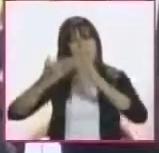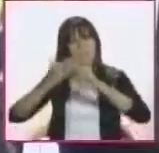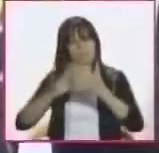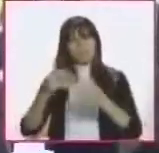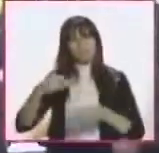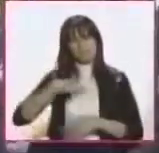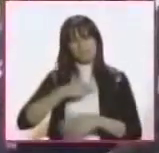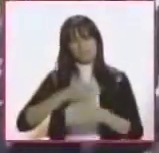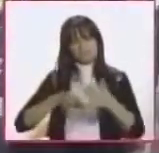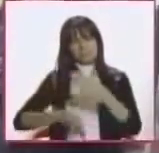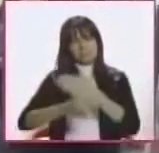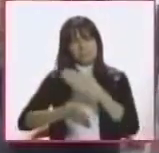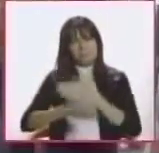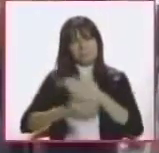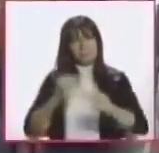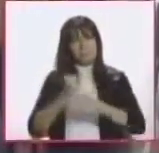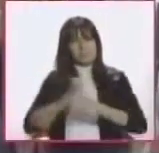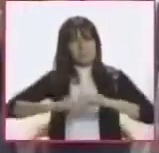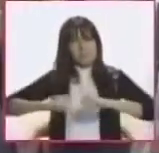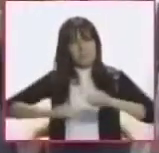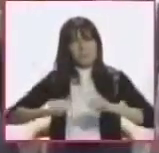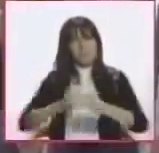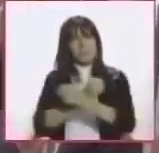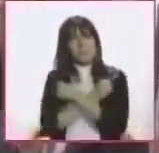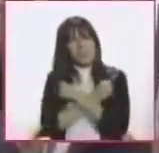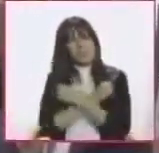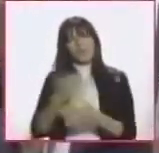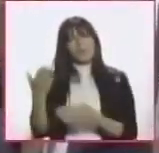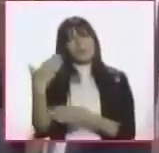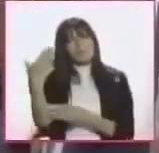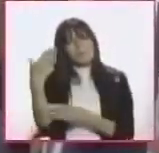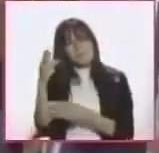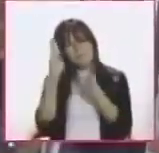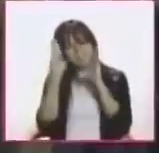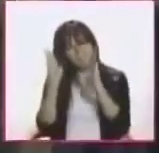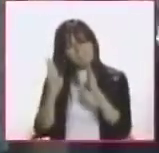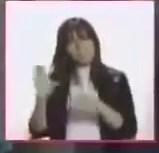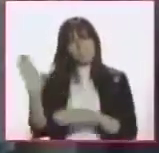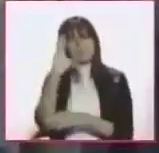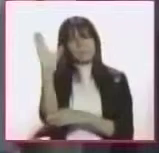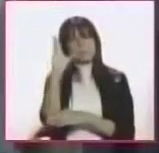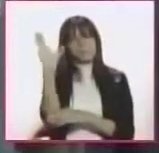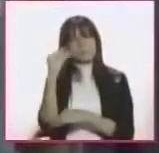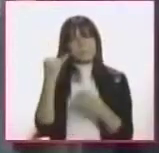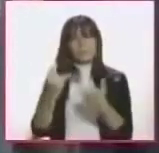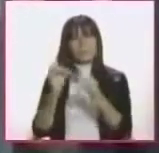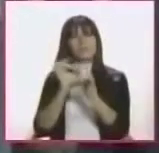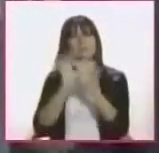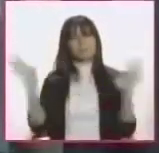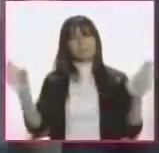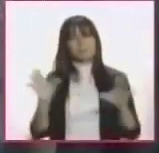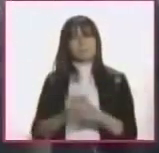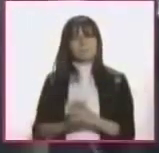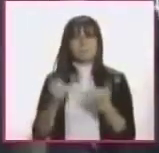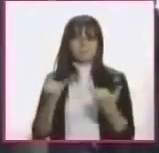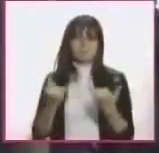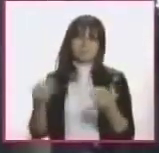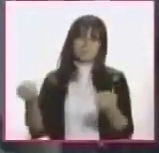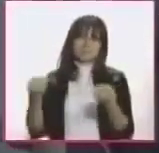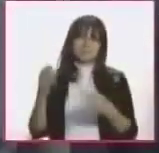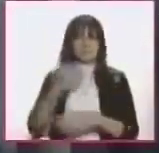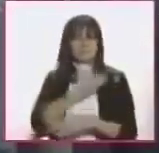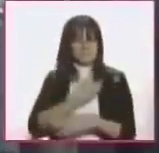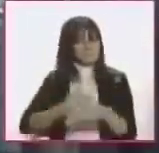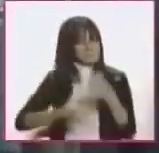amor patrio, con profunda convicción, con deseo de servicio a los colombianos, y es pues esta oportunidad que entendemos nos ha dado el presidente para